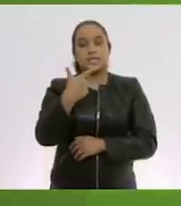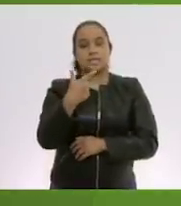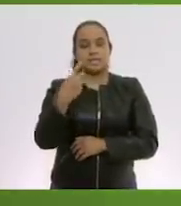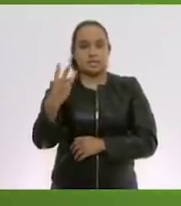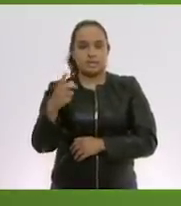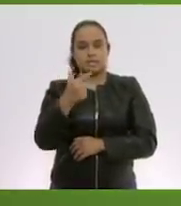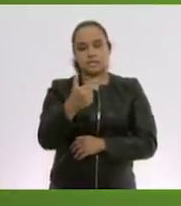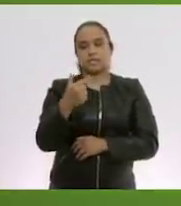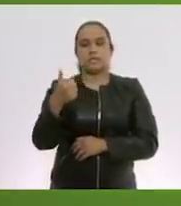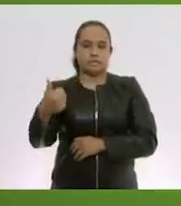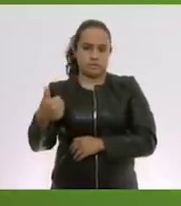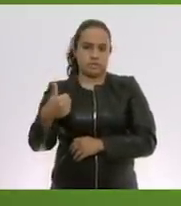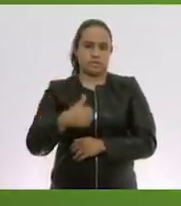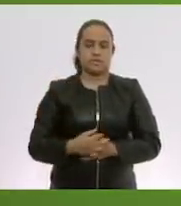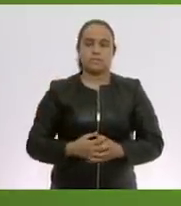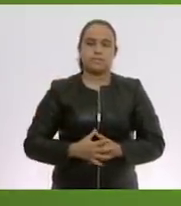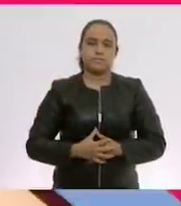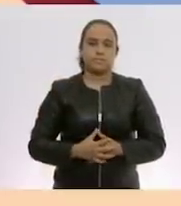800-734-7376.